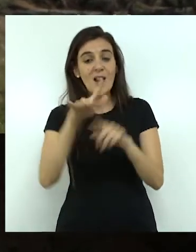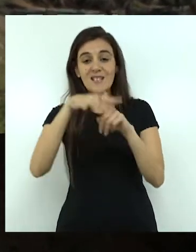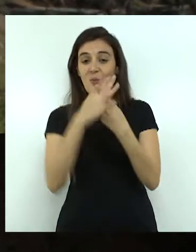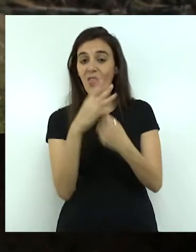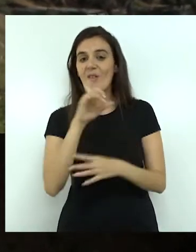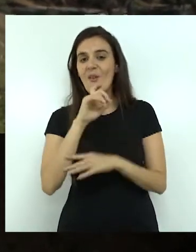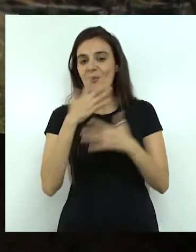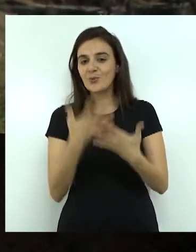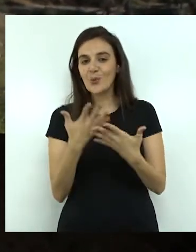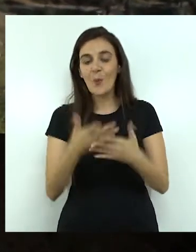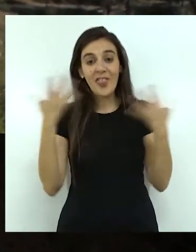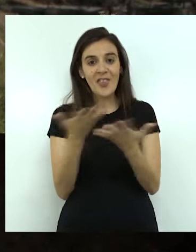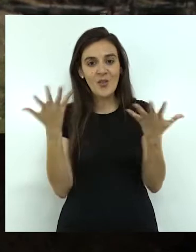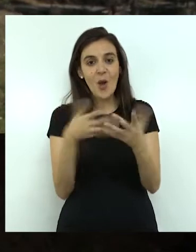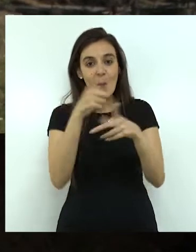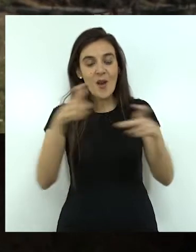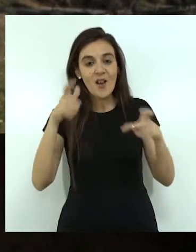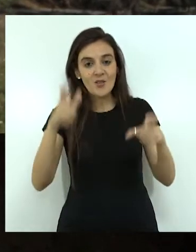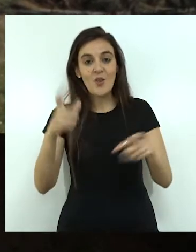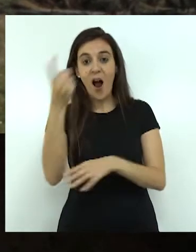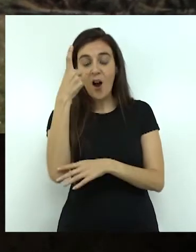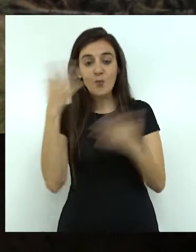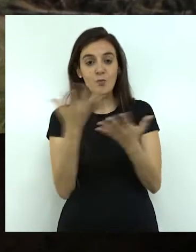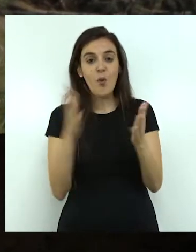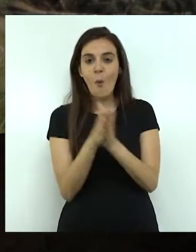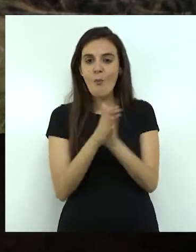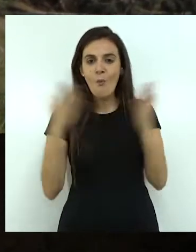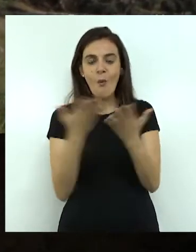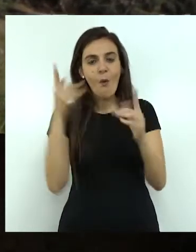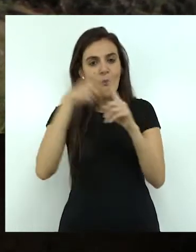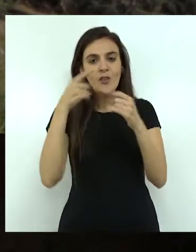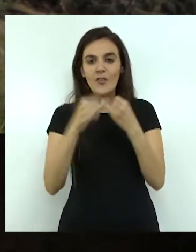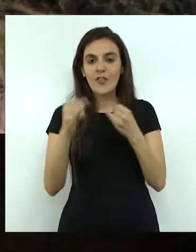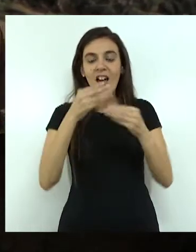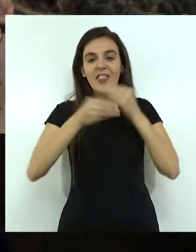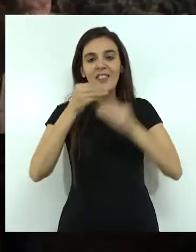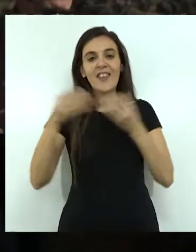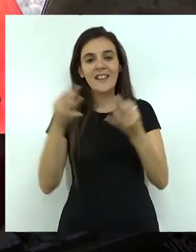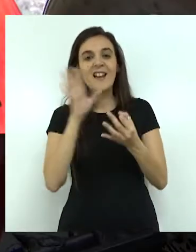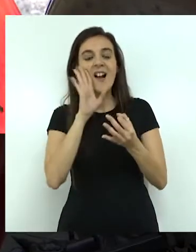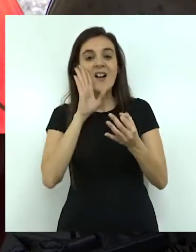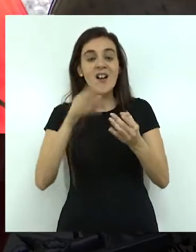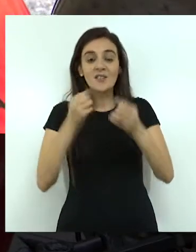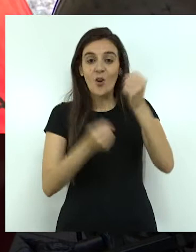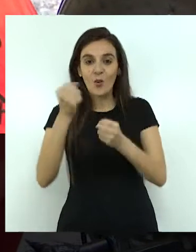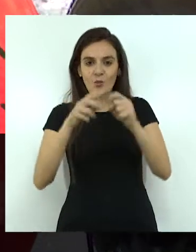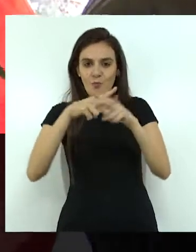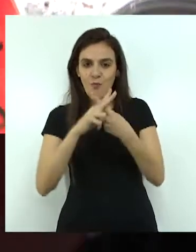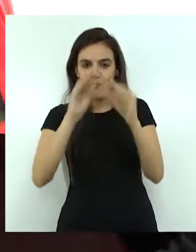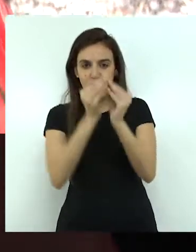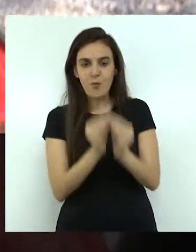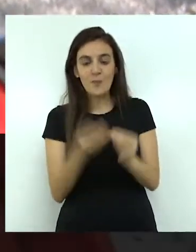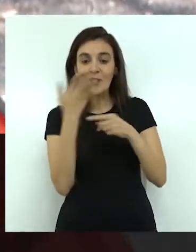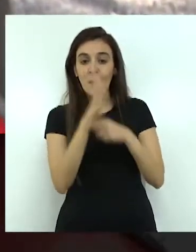bueno de incentivar a sus alumnos motivarlos con un objetivo final que era la elaboración de este bólido el vehículo se va a presentar